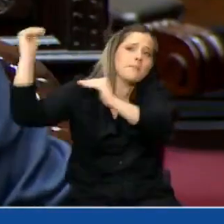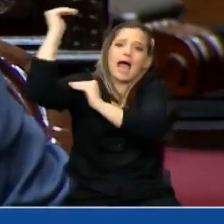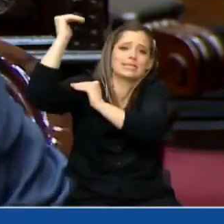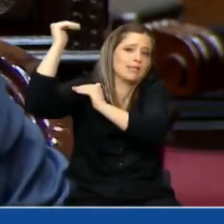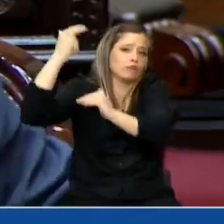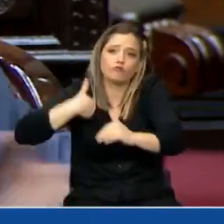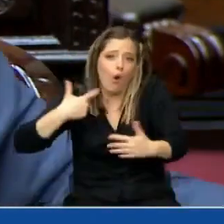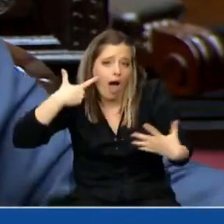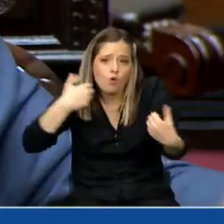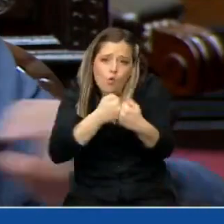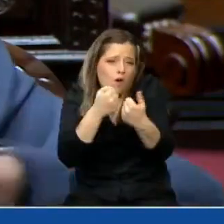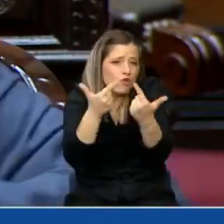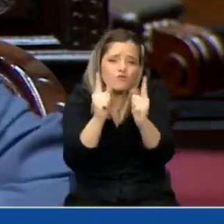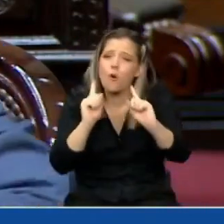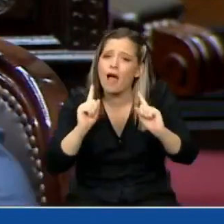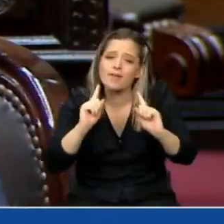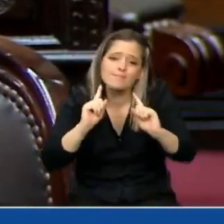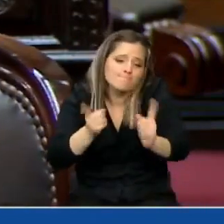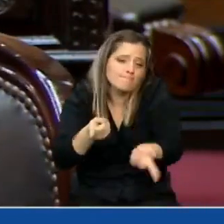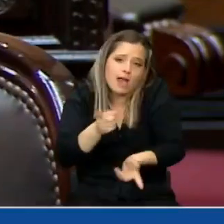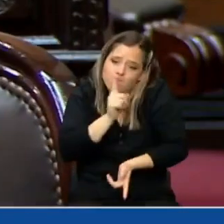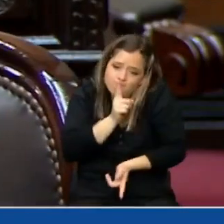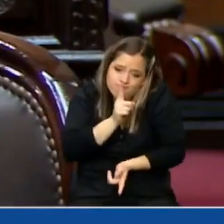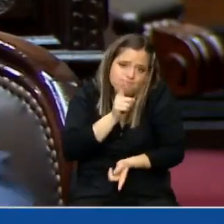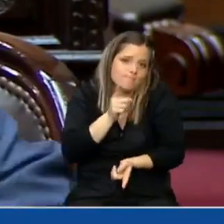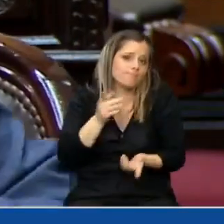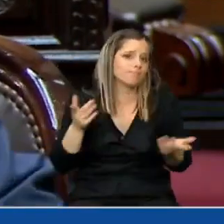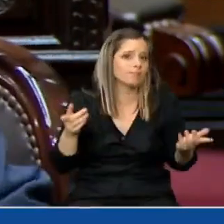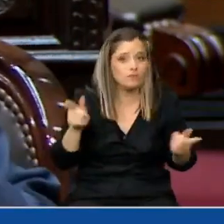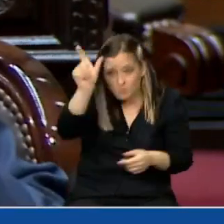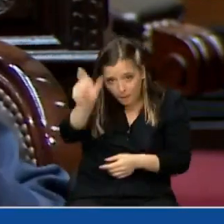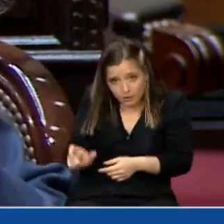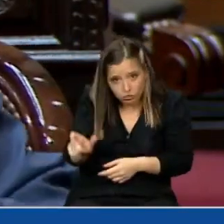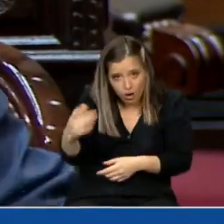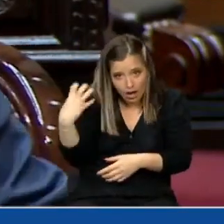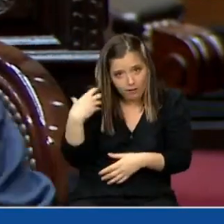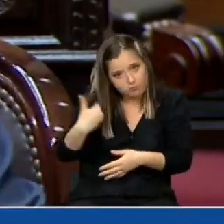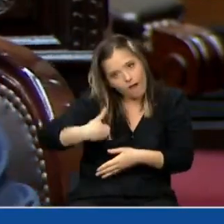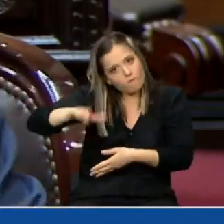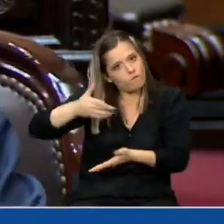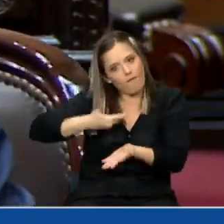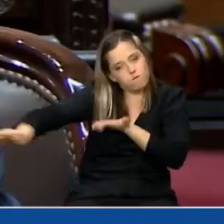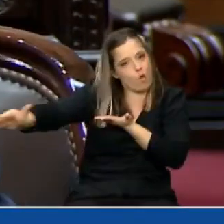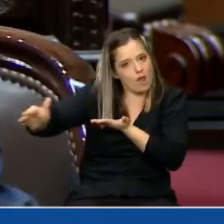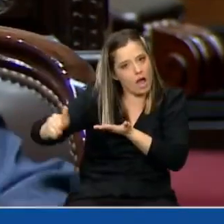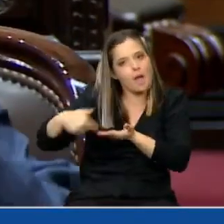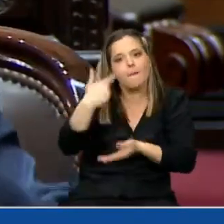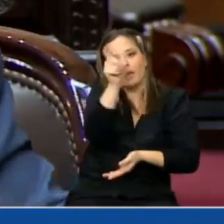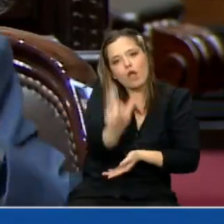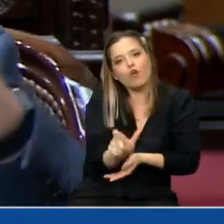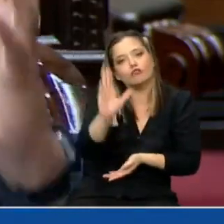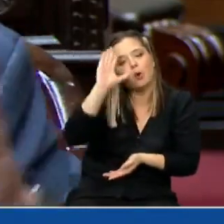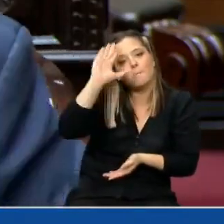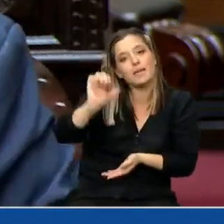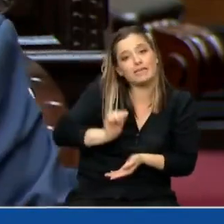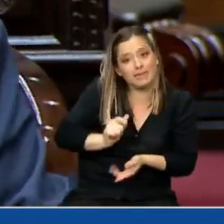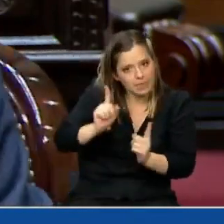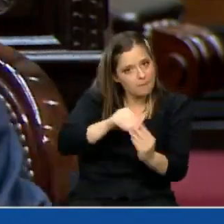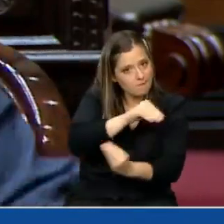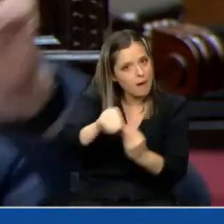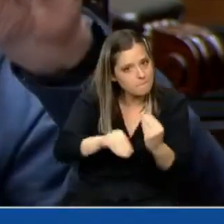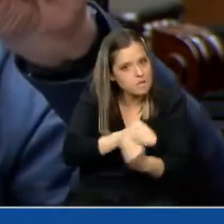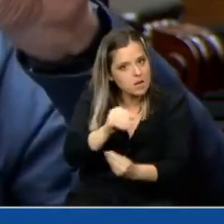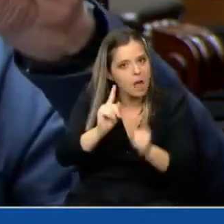que está pasando. Por supuesto lo pasaron a retiro, pero teníamos otro familiar militar de mucho prestigio en anteriores